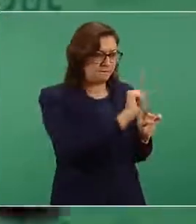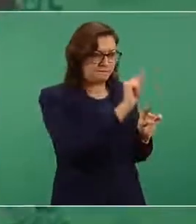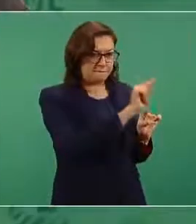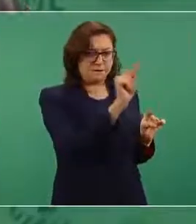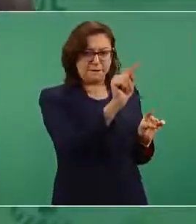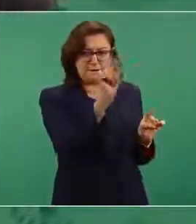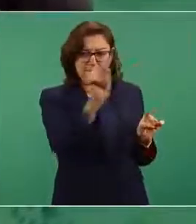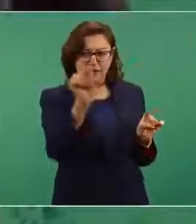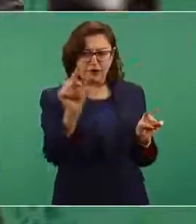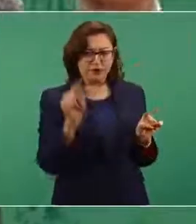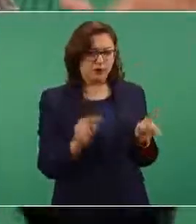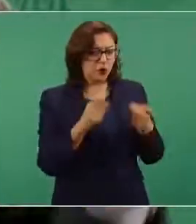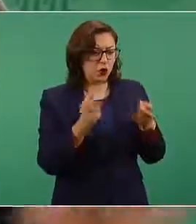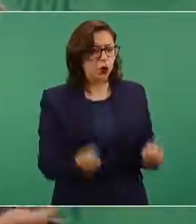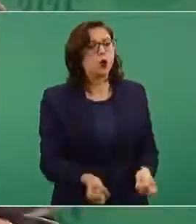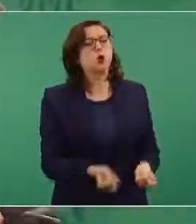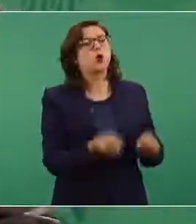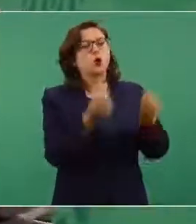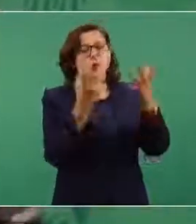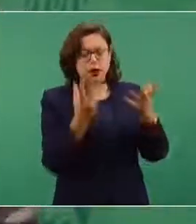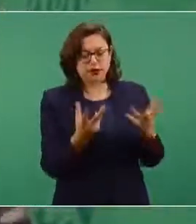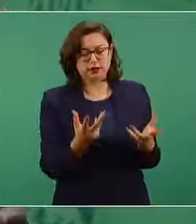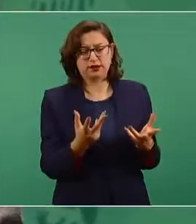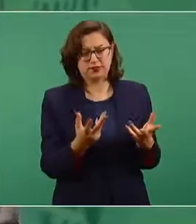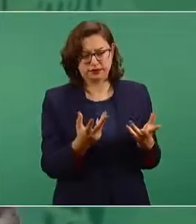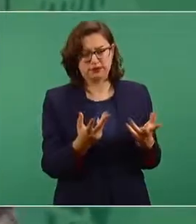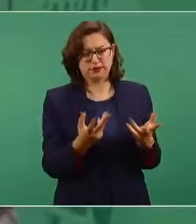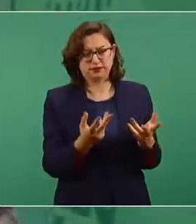para ver cuánto